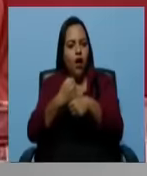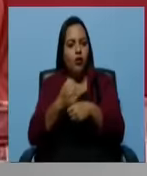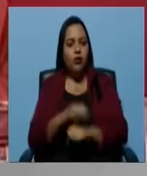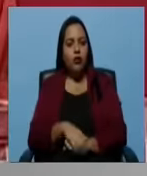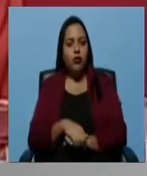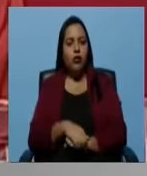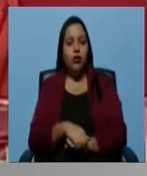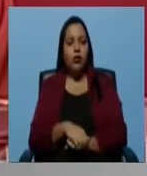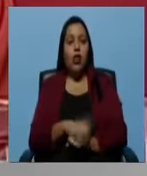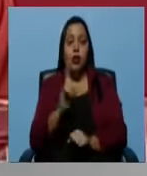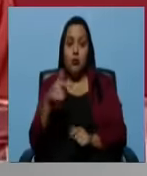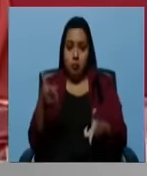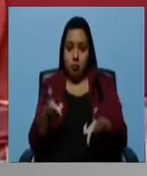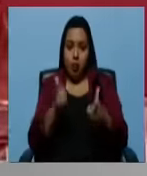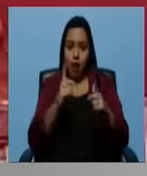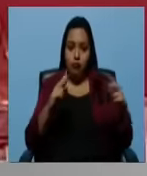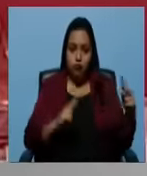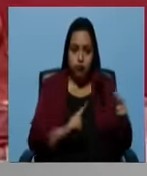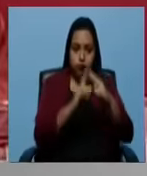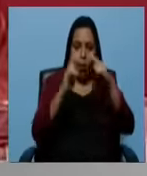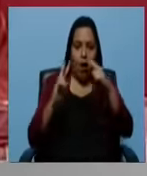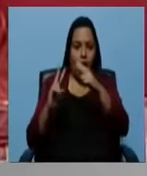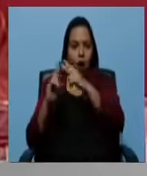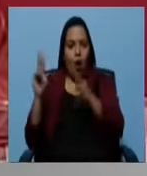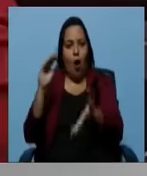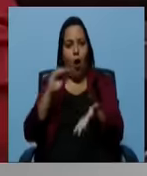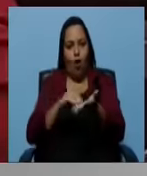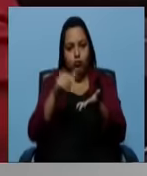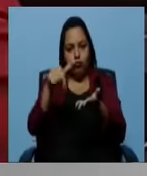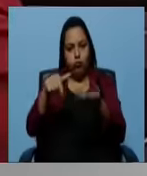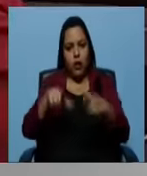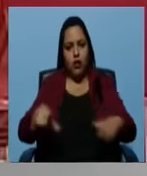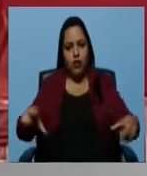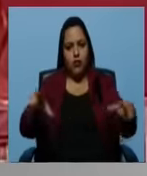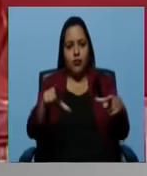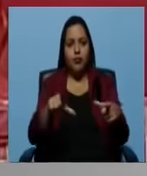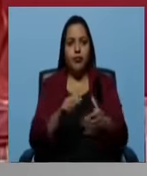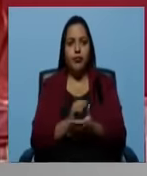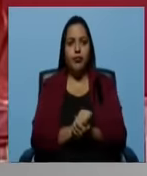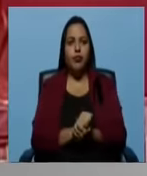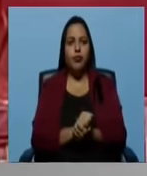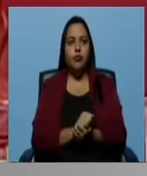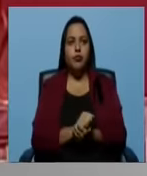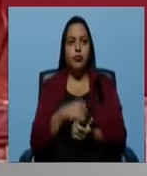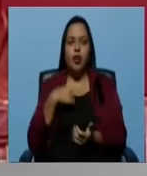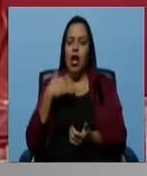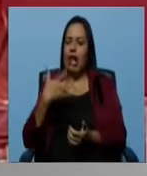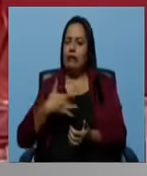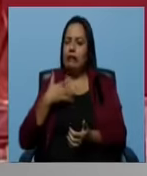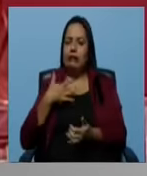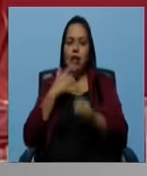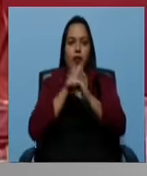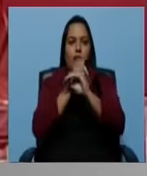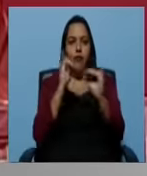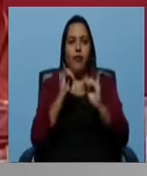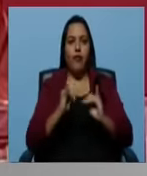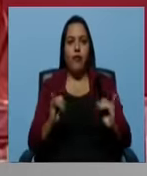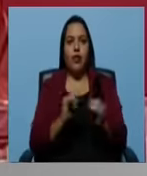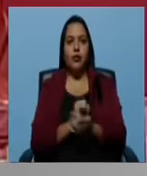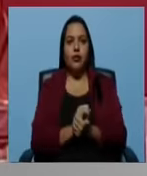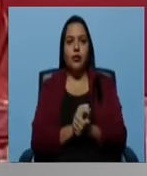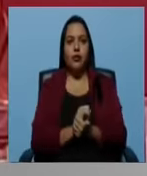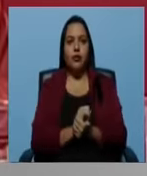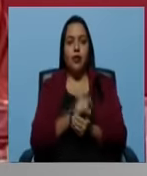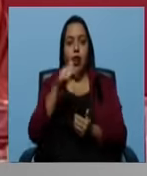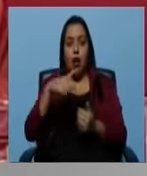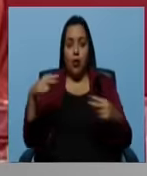para las tareas además, que nos permite reencontrarnos a nosotros acá. Por ejemplo, de verdad yo me siento feliz de encontrarme aquí con los